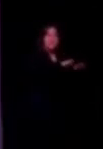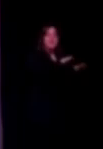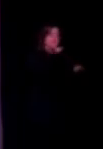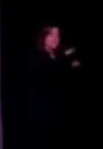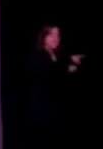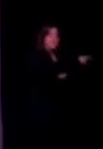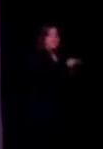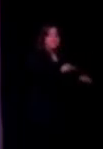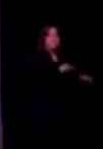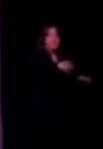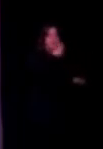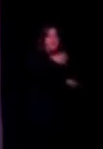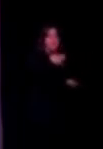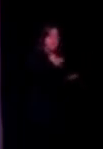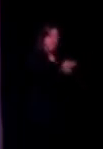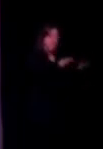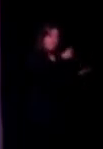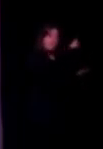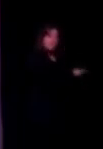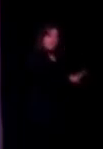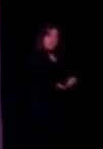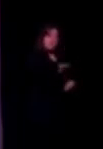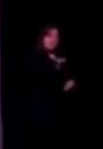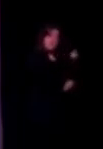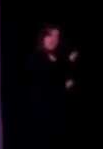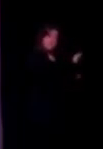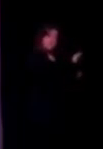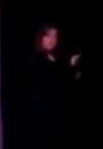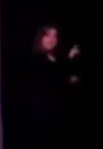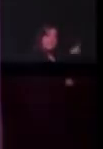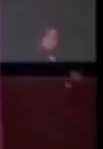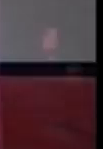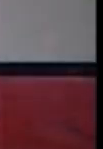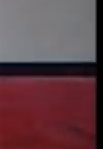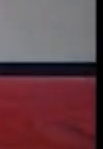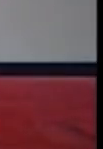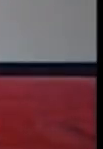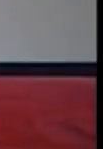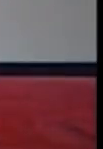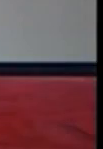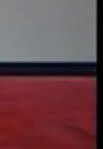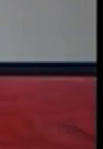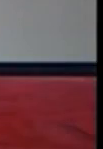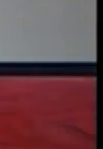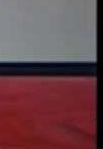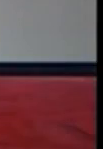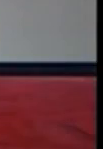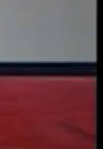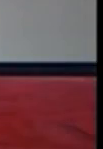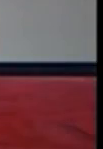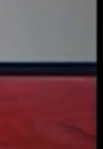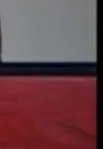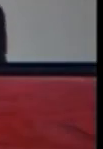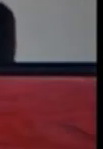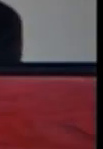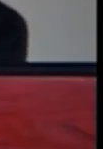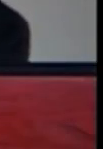confías en las posibilidades de las personas, eso ayuda al crecimiento personal. Y cuando tú no